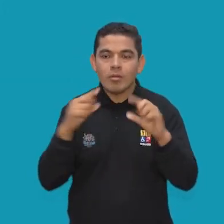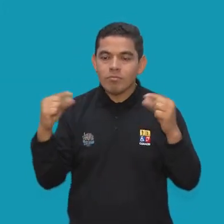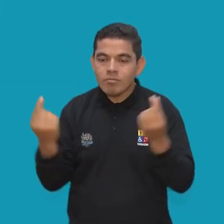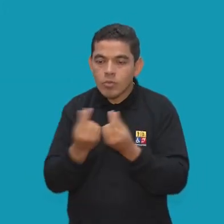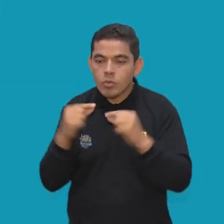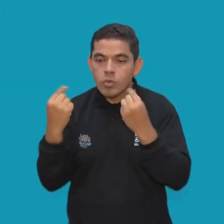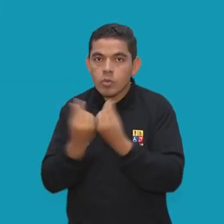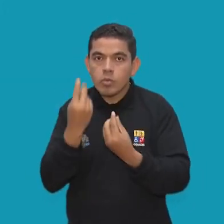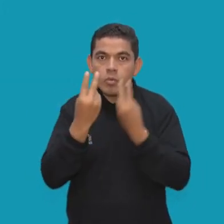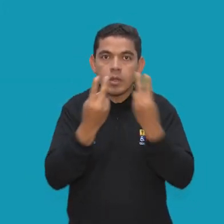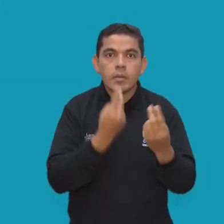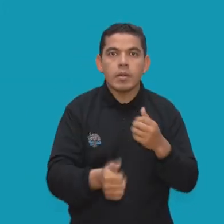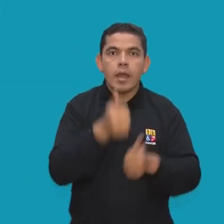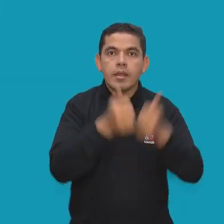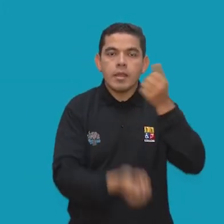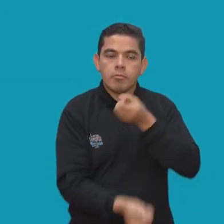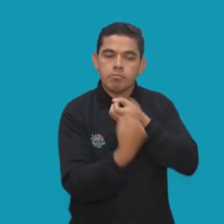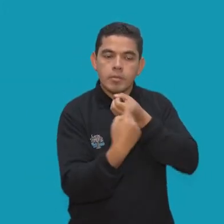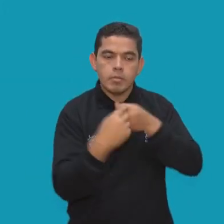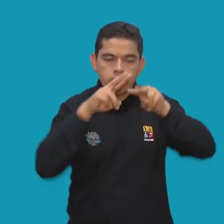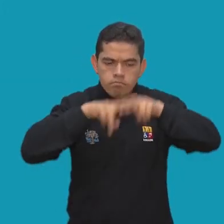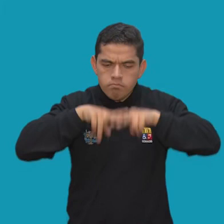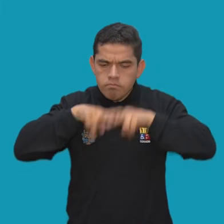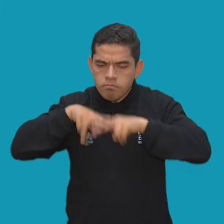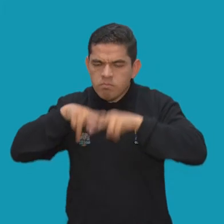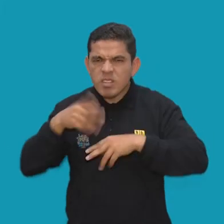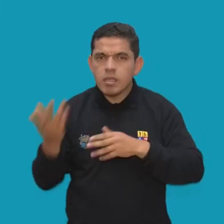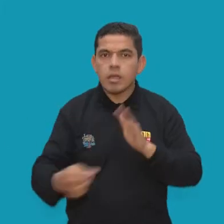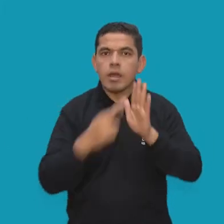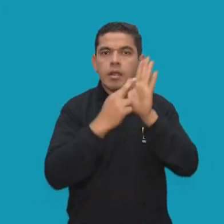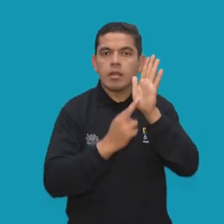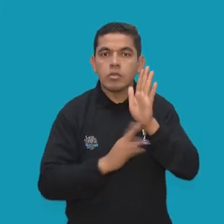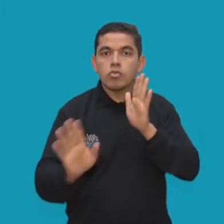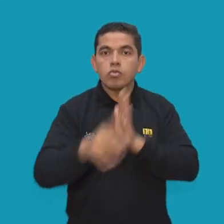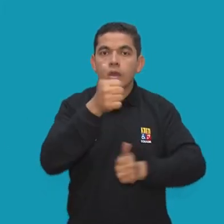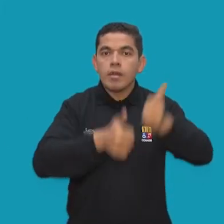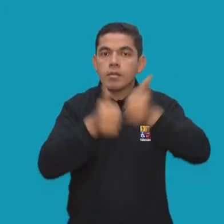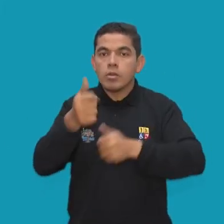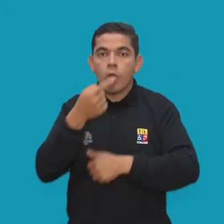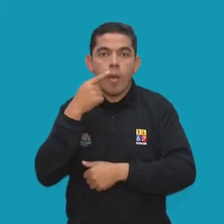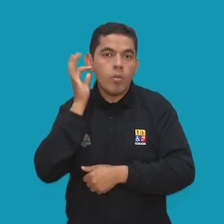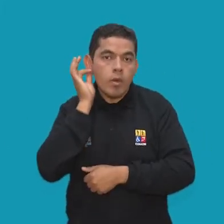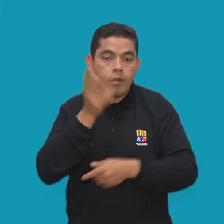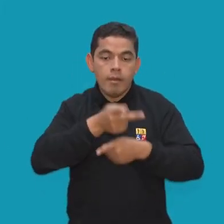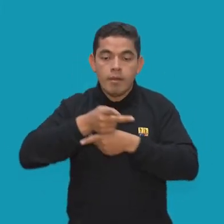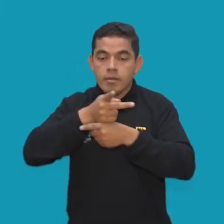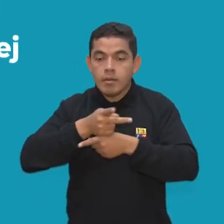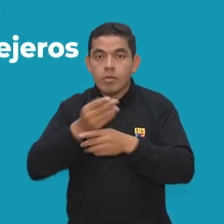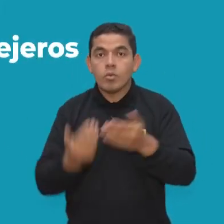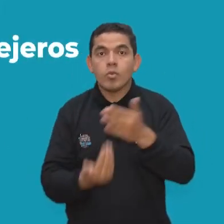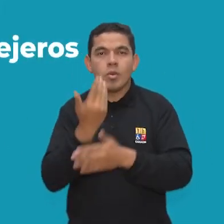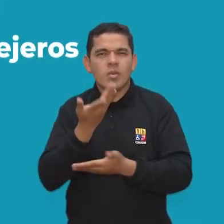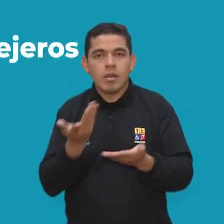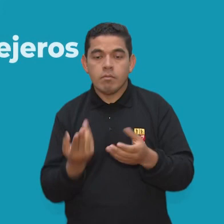las fases de recepción de postulaciones y verificación de requisitos de las candidatas y candidatos a consejeras y